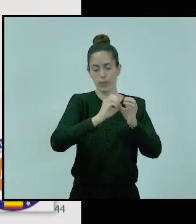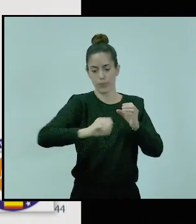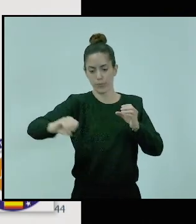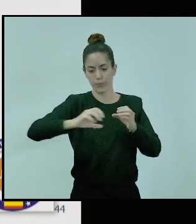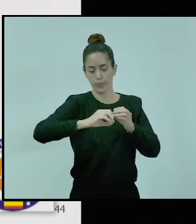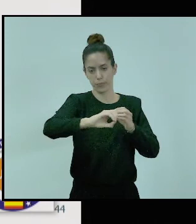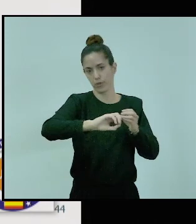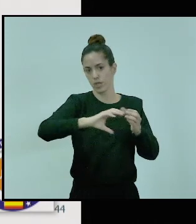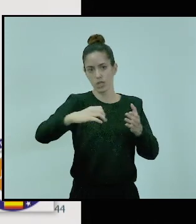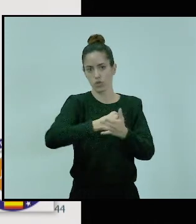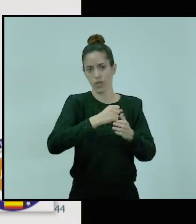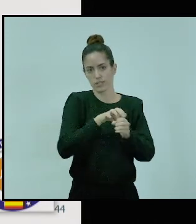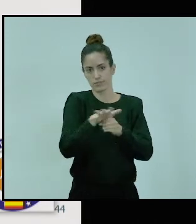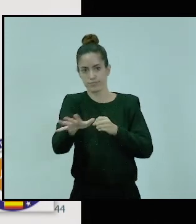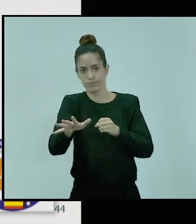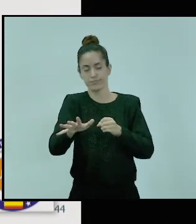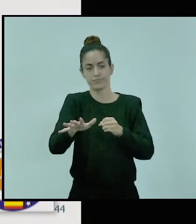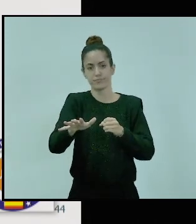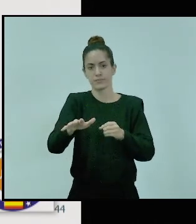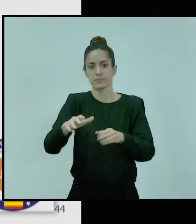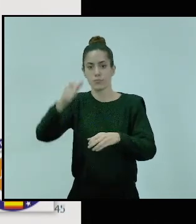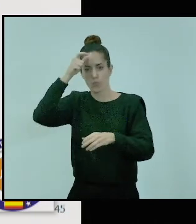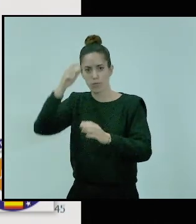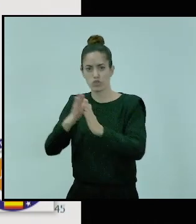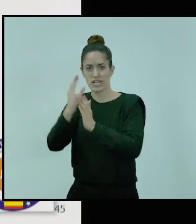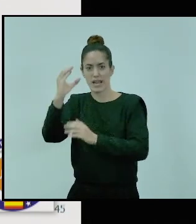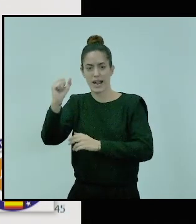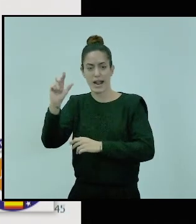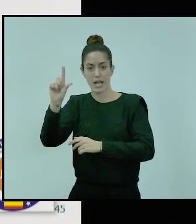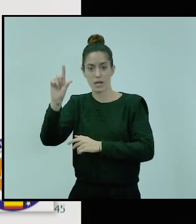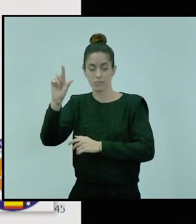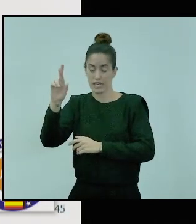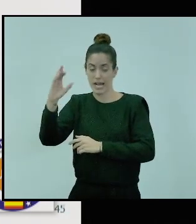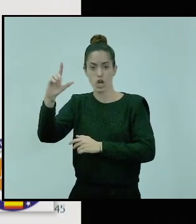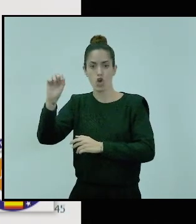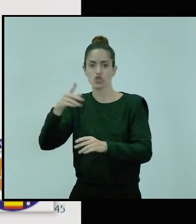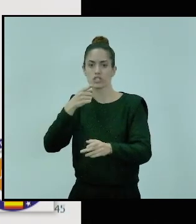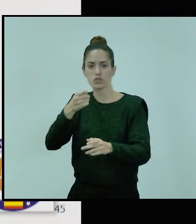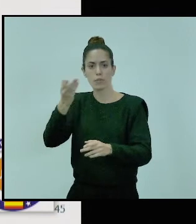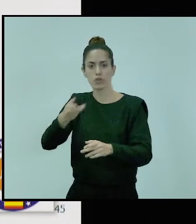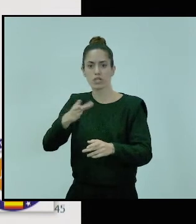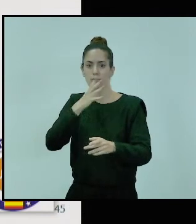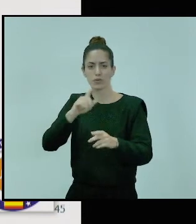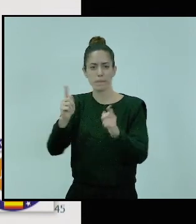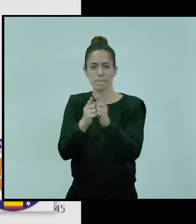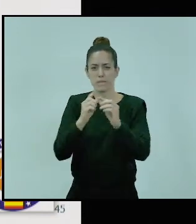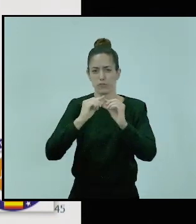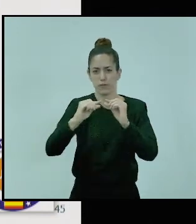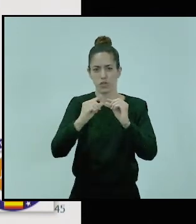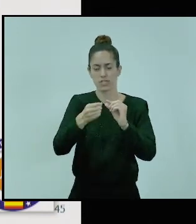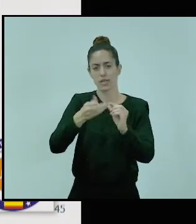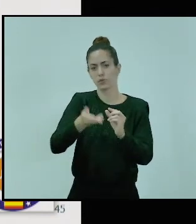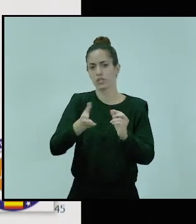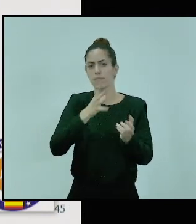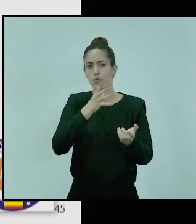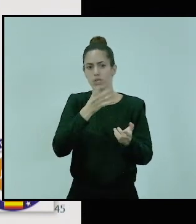canalizaciones, en este caso, del pueblo de San Carlo. ¿Por qué son importantes las licuefacciones? En